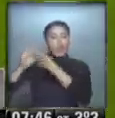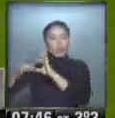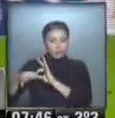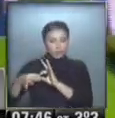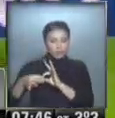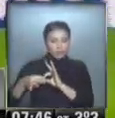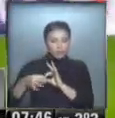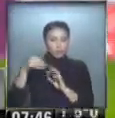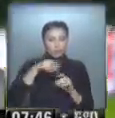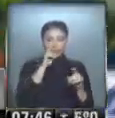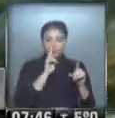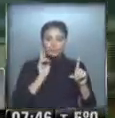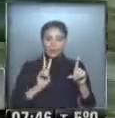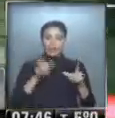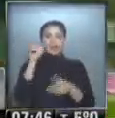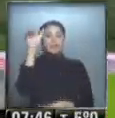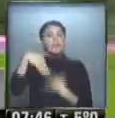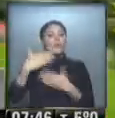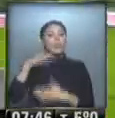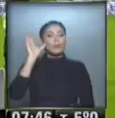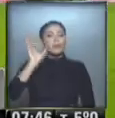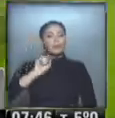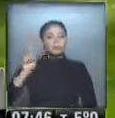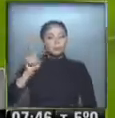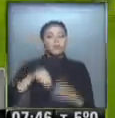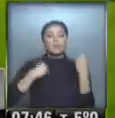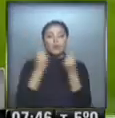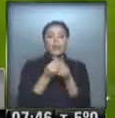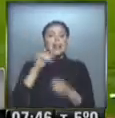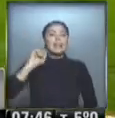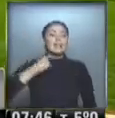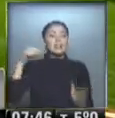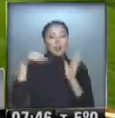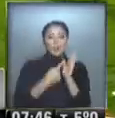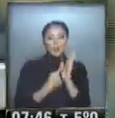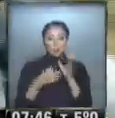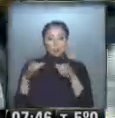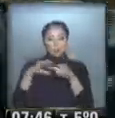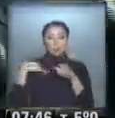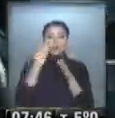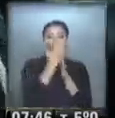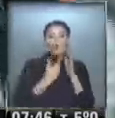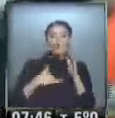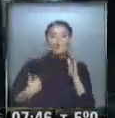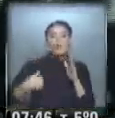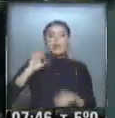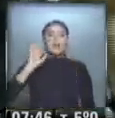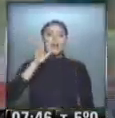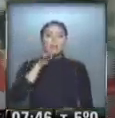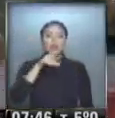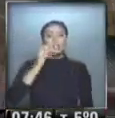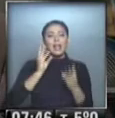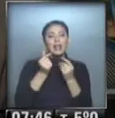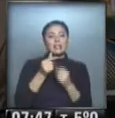Blanca. Aquí el gol del colombiano Correa, tiene 13 puntos, Gimnasia Esgrima La Plata, Newell 14 con 13, Arsenal, San